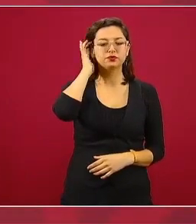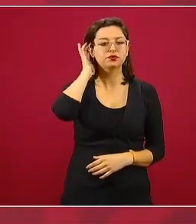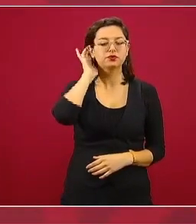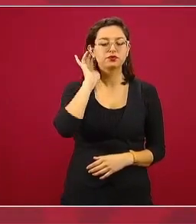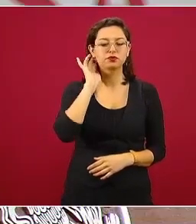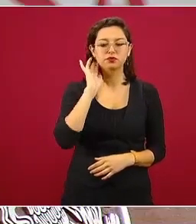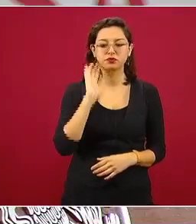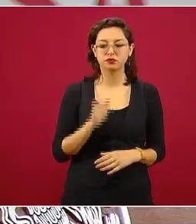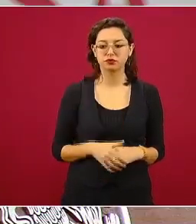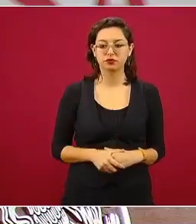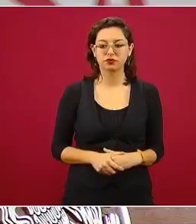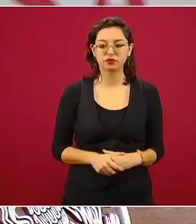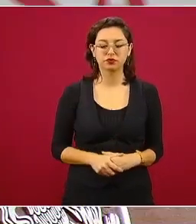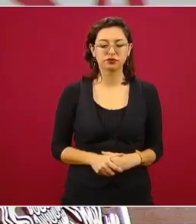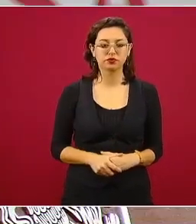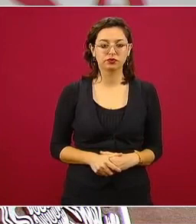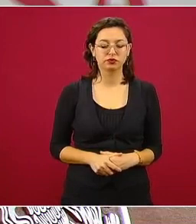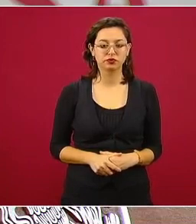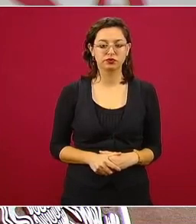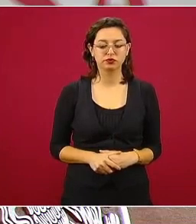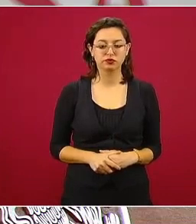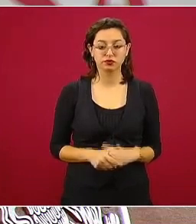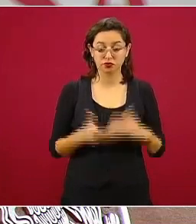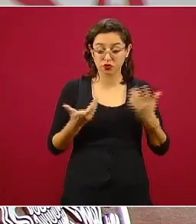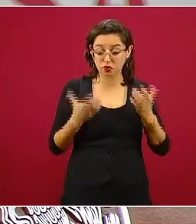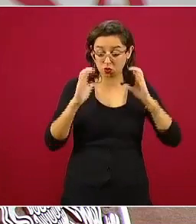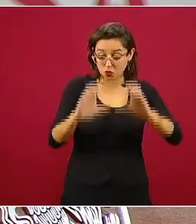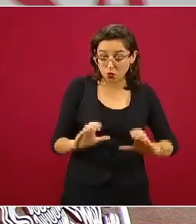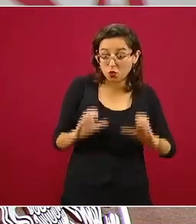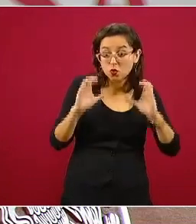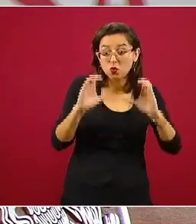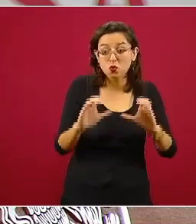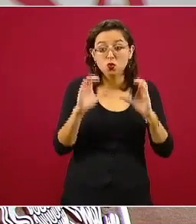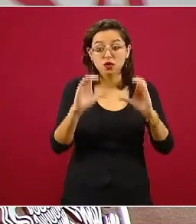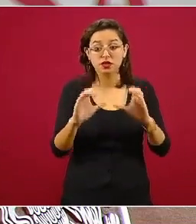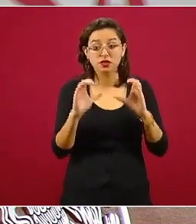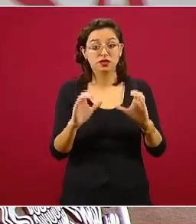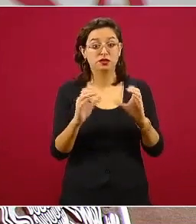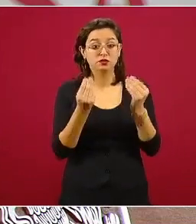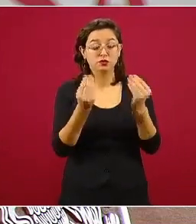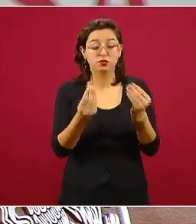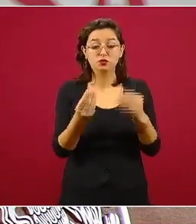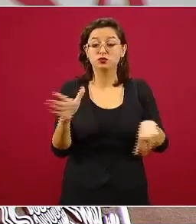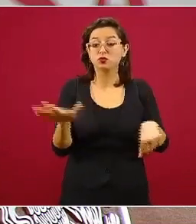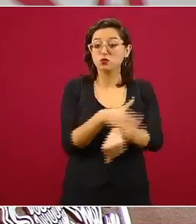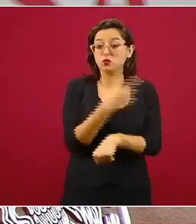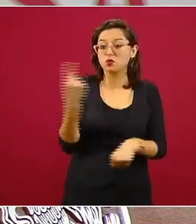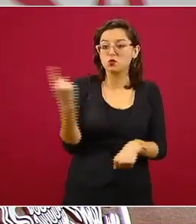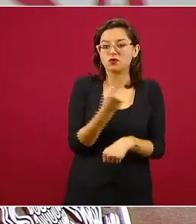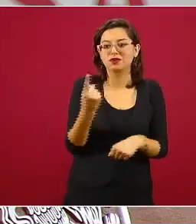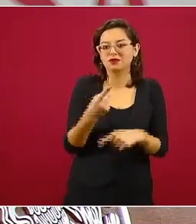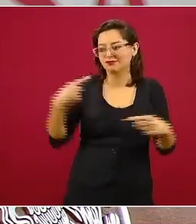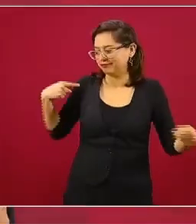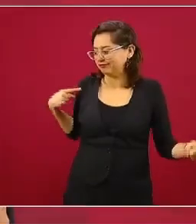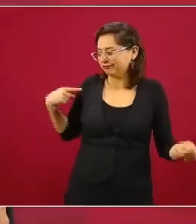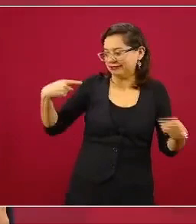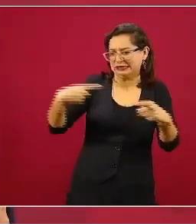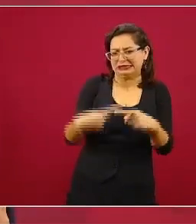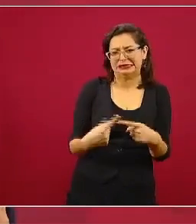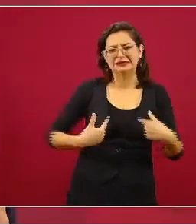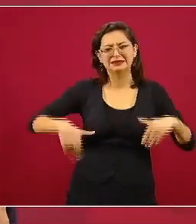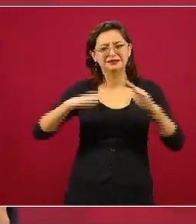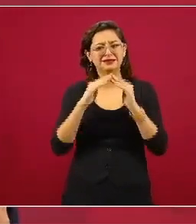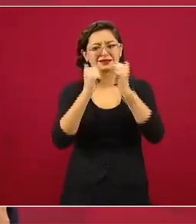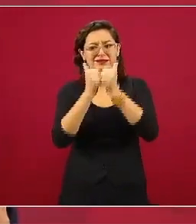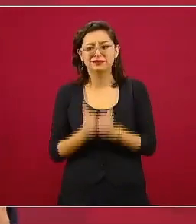porque ha sido mucho el esfuerzo, el sacrificio, como para que